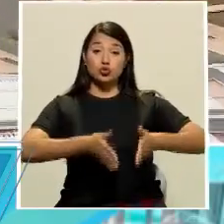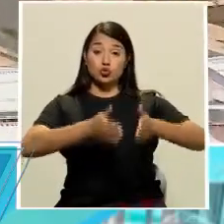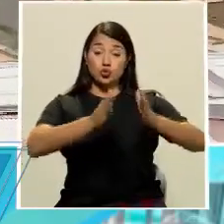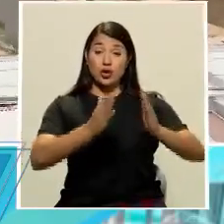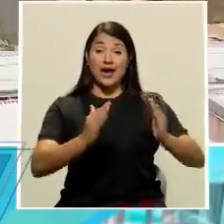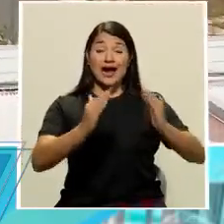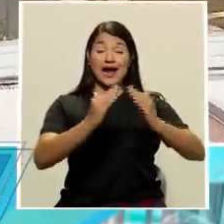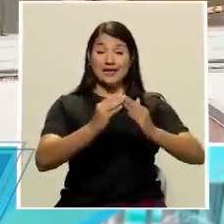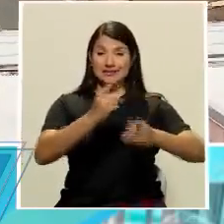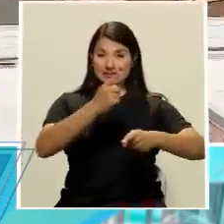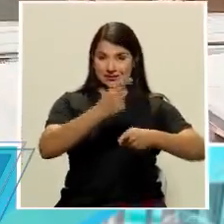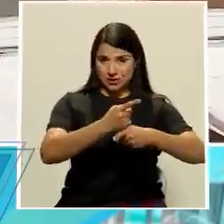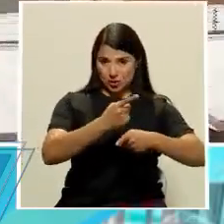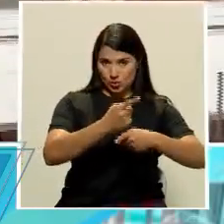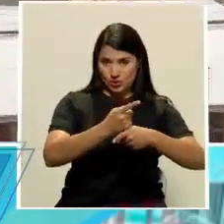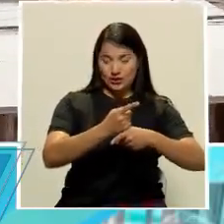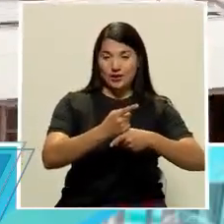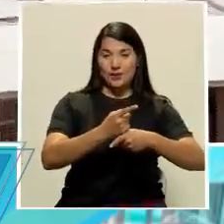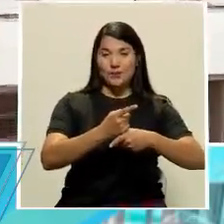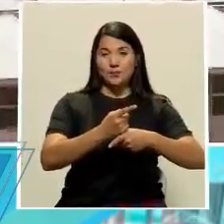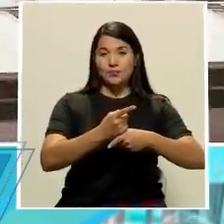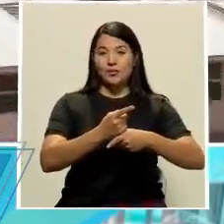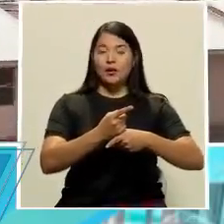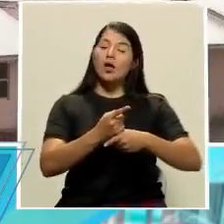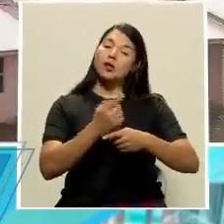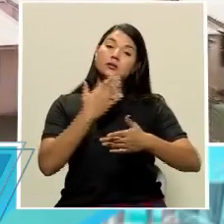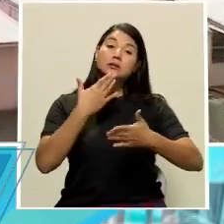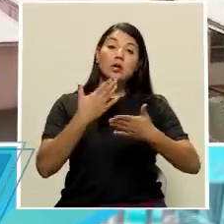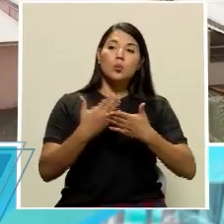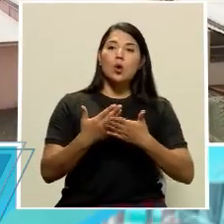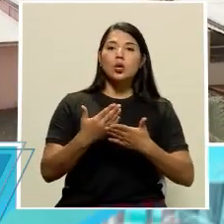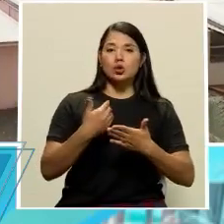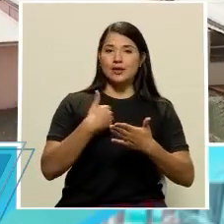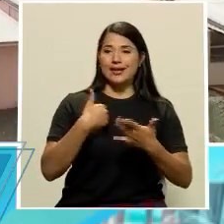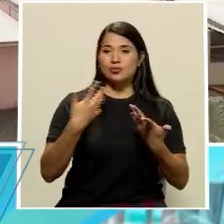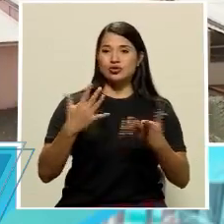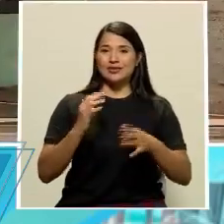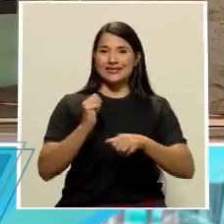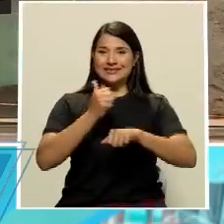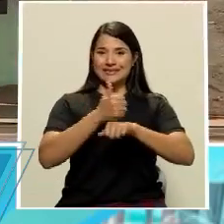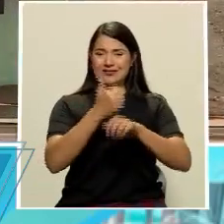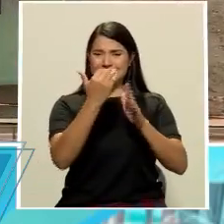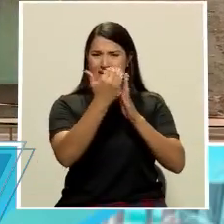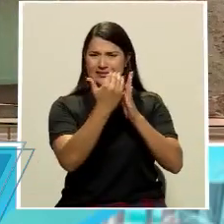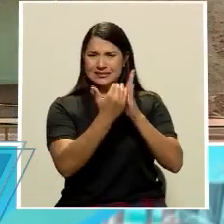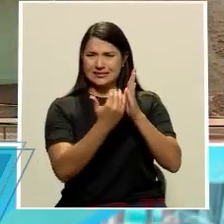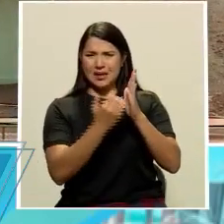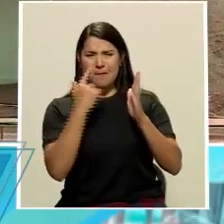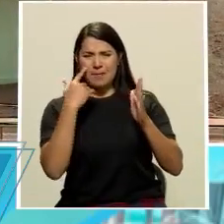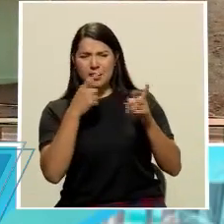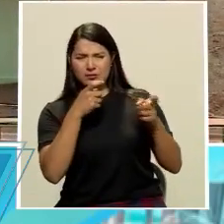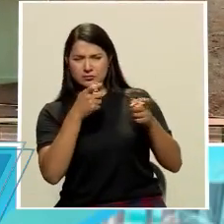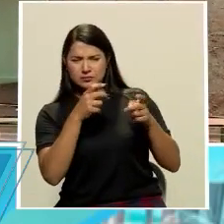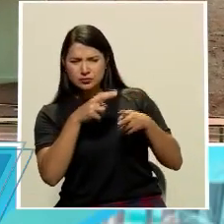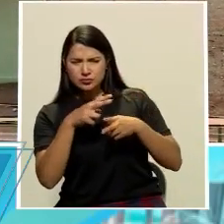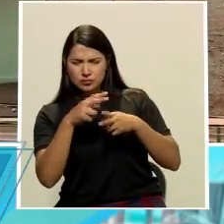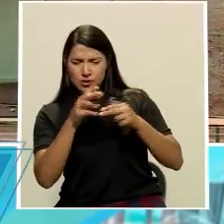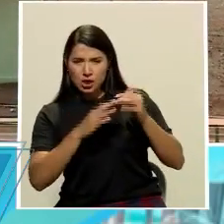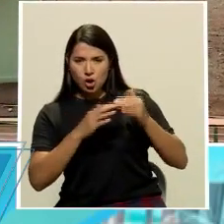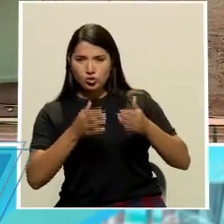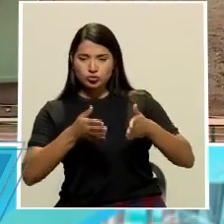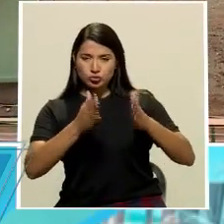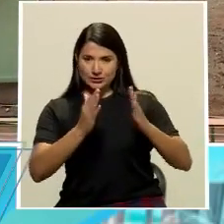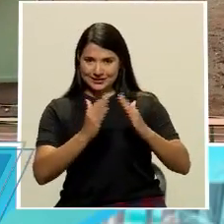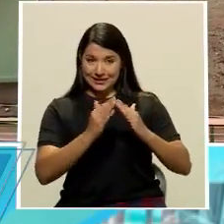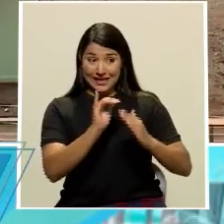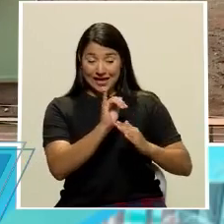adecuadas, formalmente adecuadas, por dicha, que hay una serie de directrices, de formas de supervisar, de regular la construcción de vivienda, que